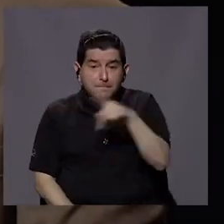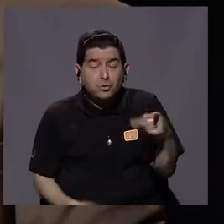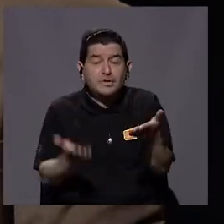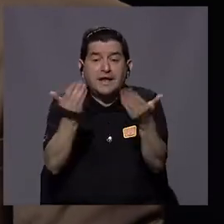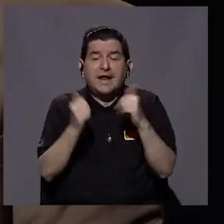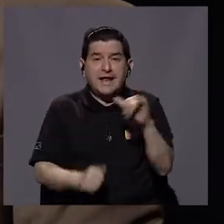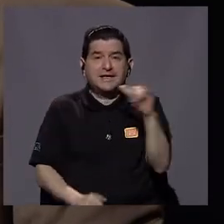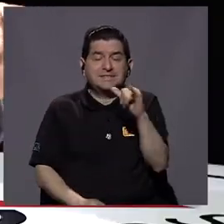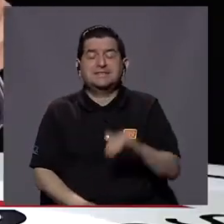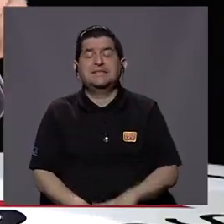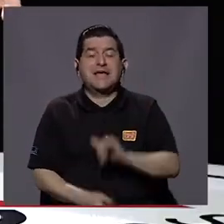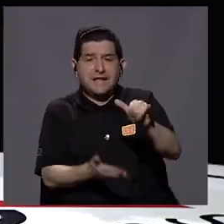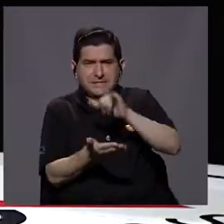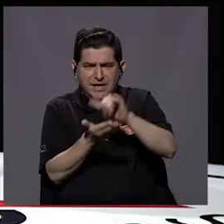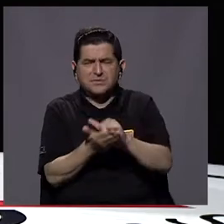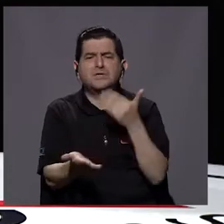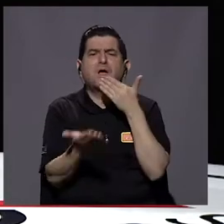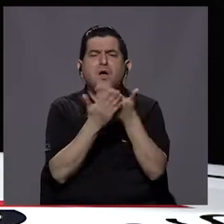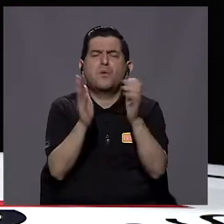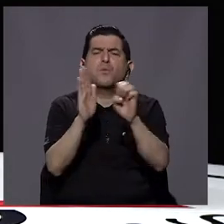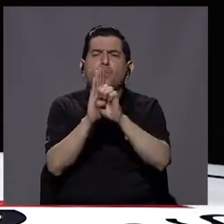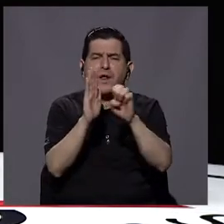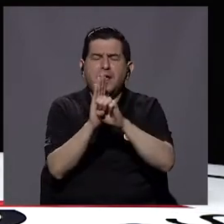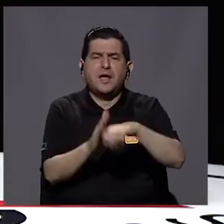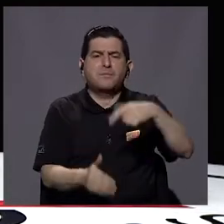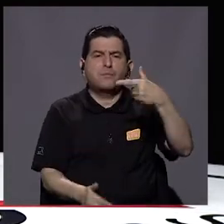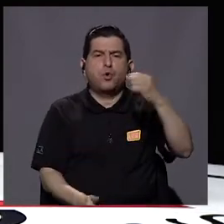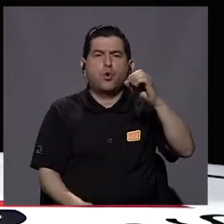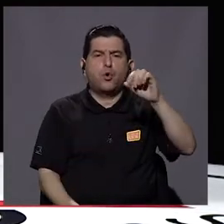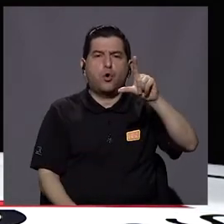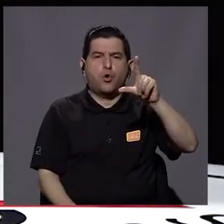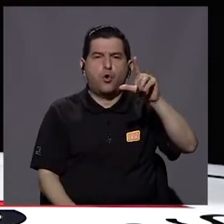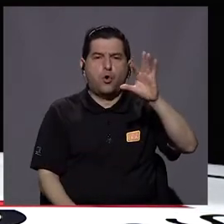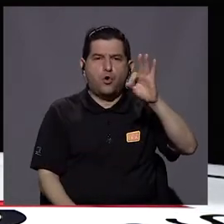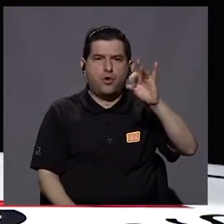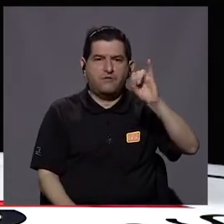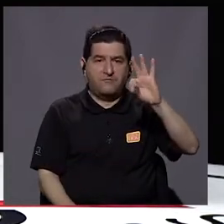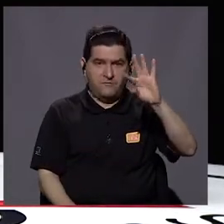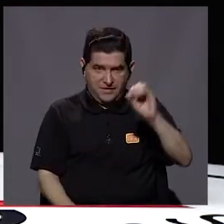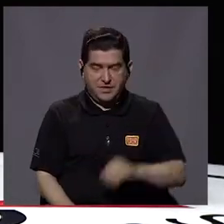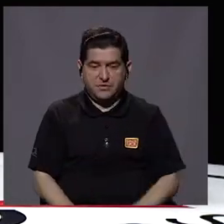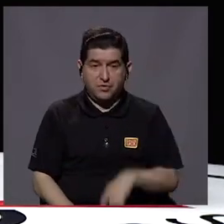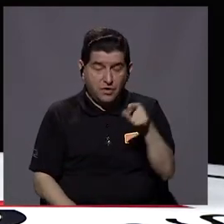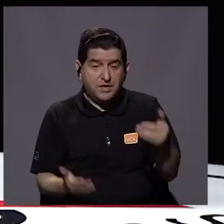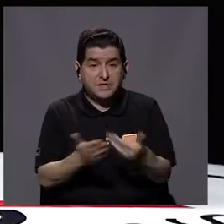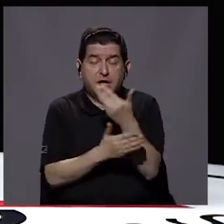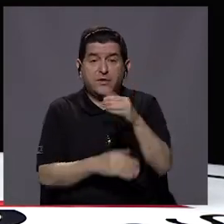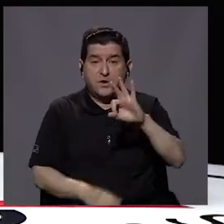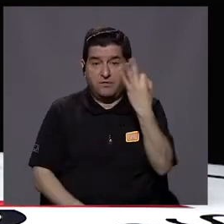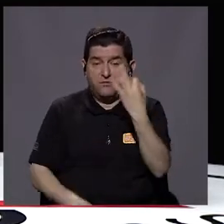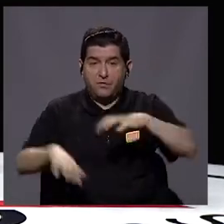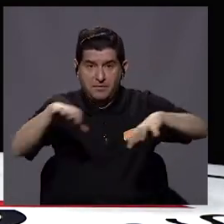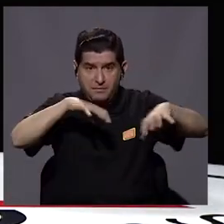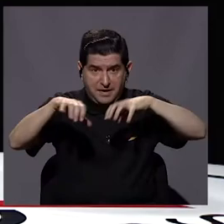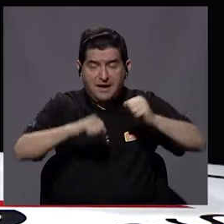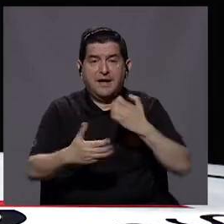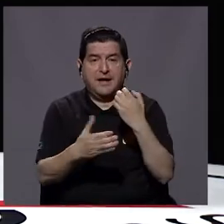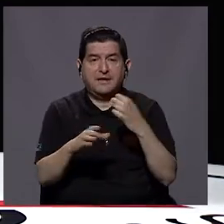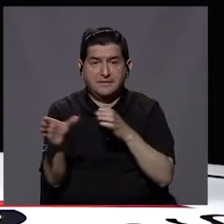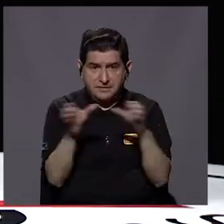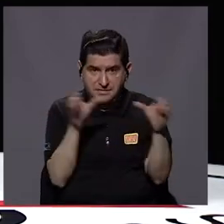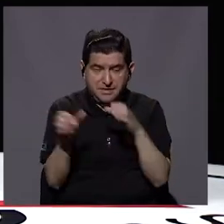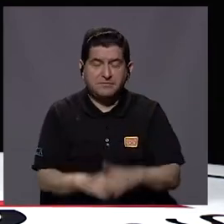San José. Pero qué buen ejemplo, Golfito, y quiero referirme a ese, porque de repente esta nueva forma de activar el comercio afecta